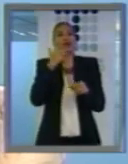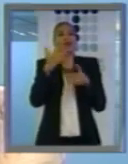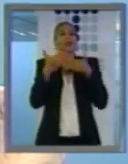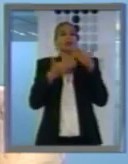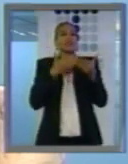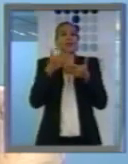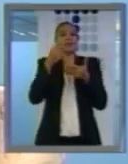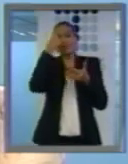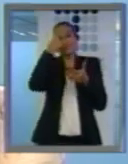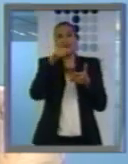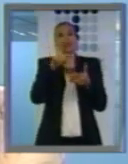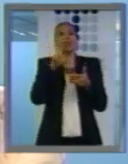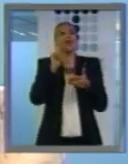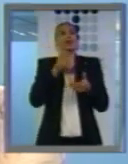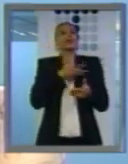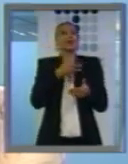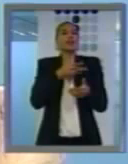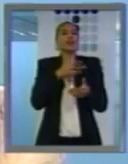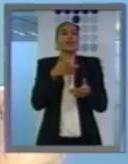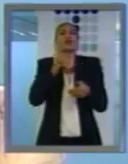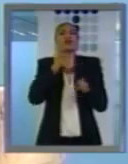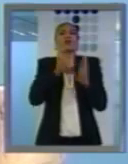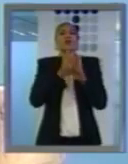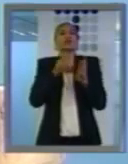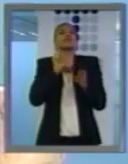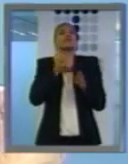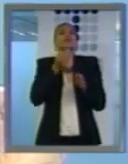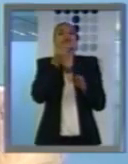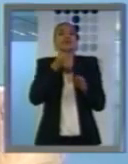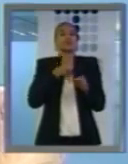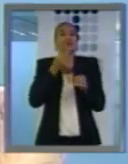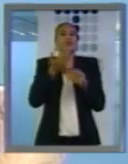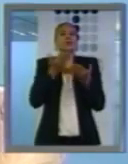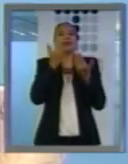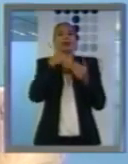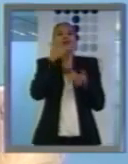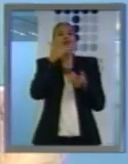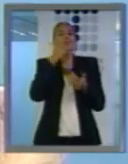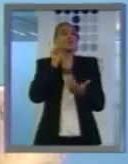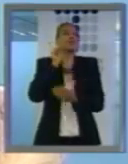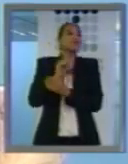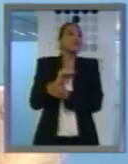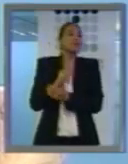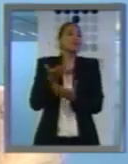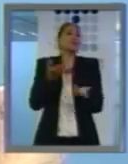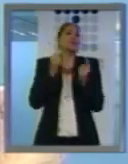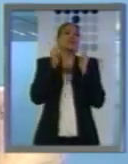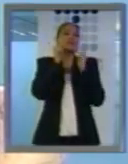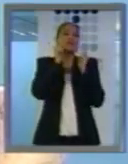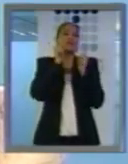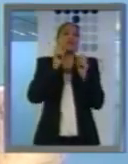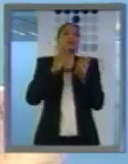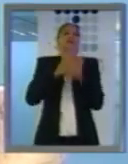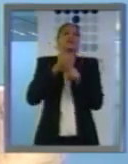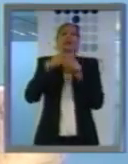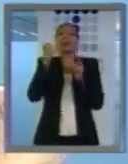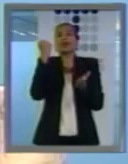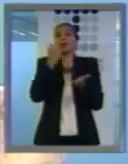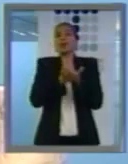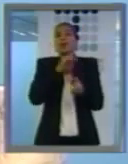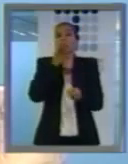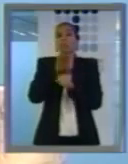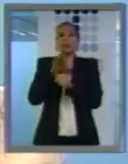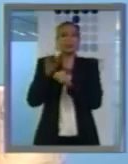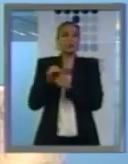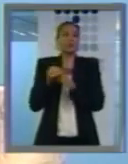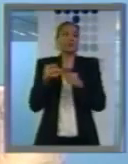acompañamiento para no tener que caer en paquetes de impunidad y en algunas aprobaciones y nombramientos a